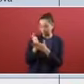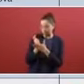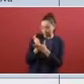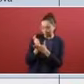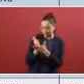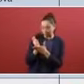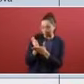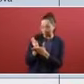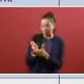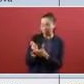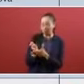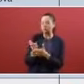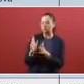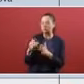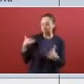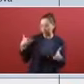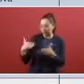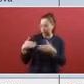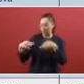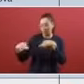pues ahorren.